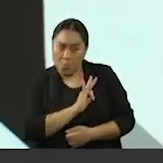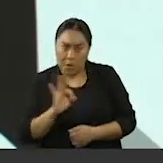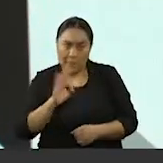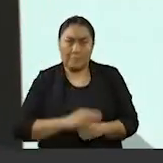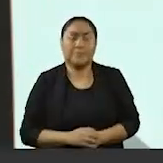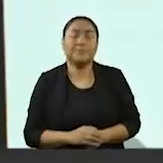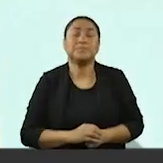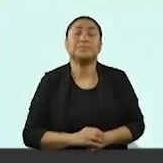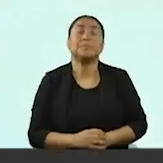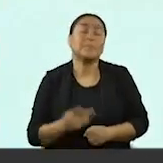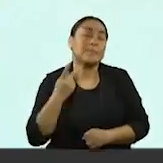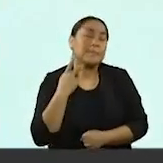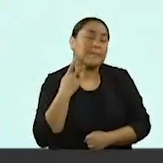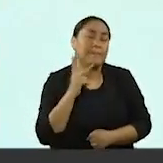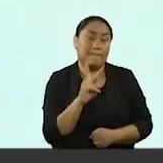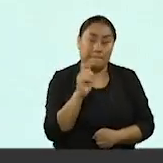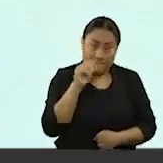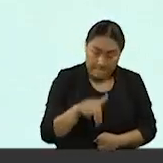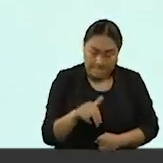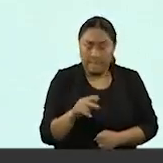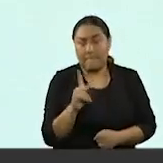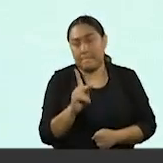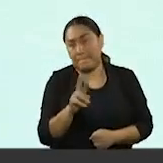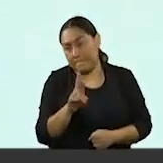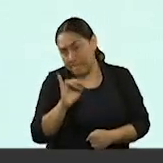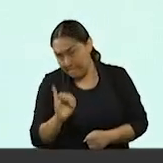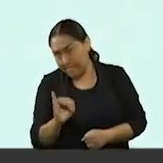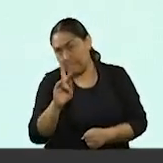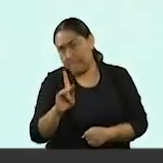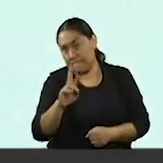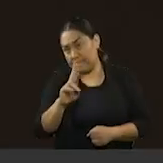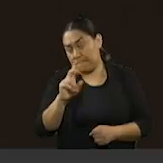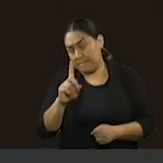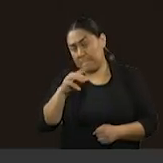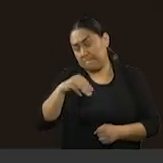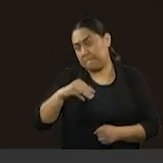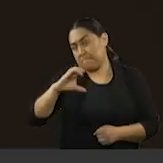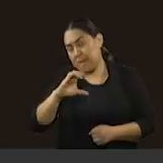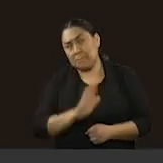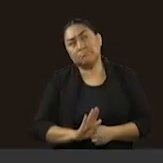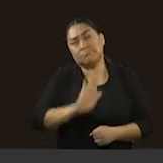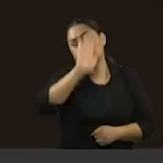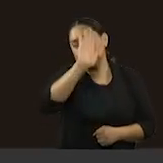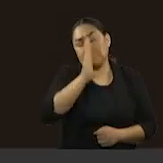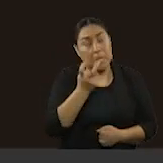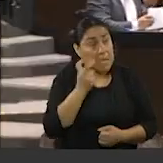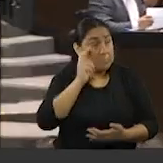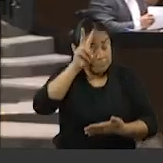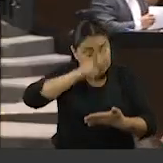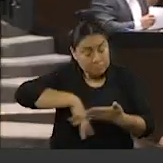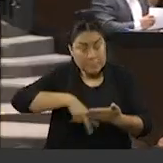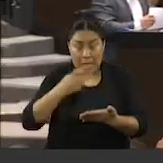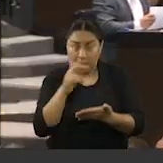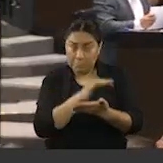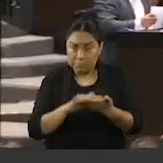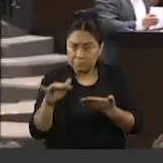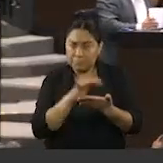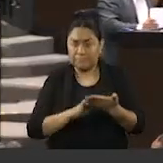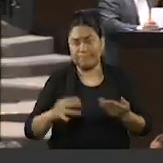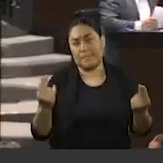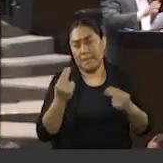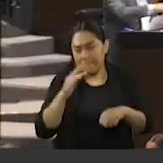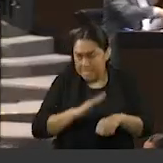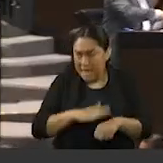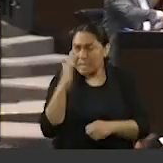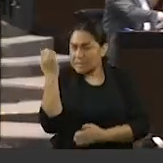El Partido Acción Nacional, el PRI, el PRD y Movimiento Ciudadano presentaron mociones suspensivas al considerar que el dictamen requería un